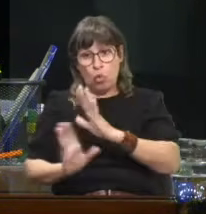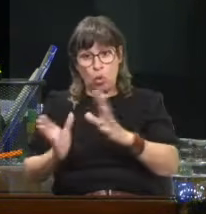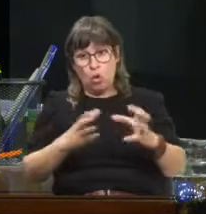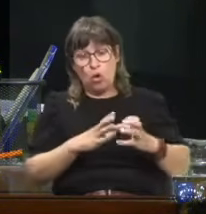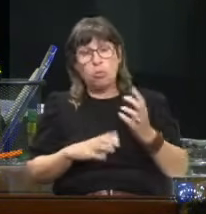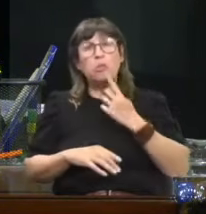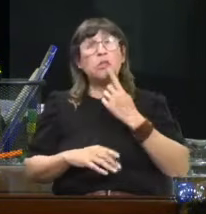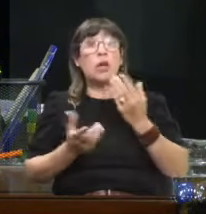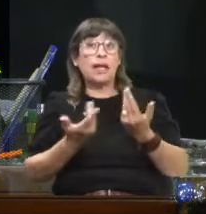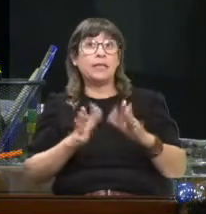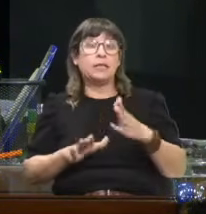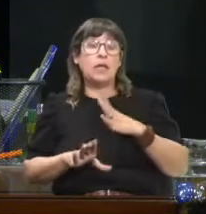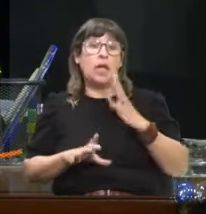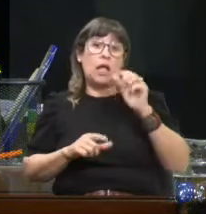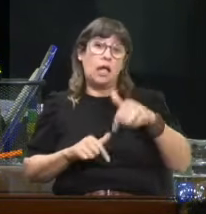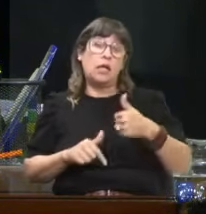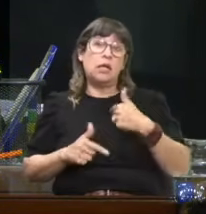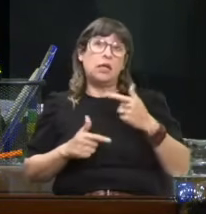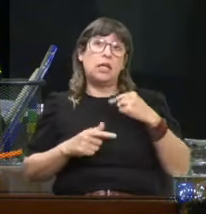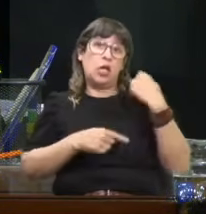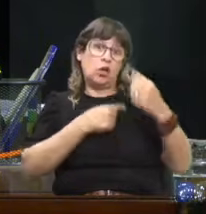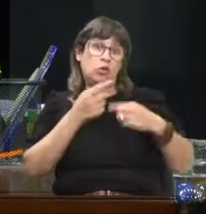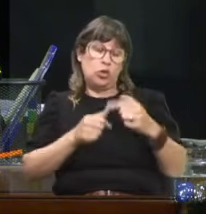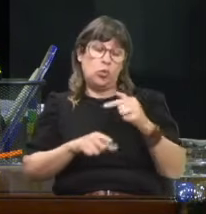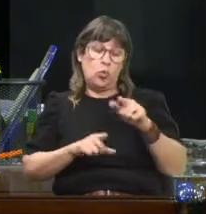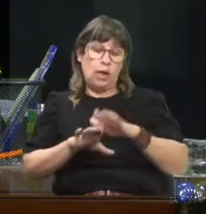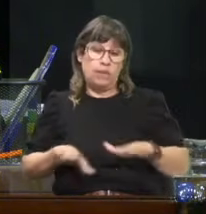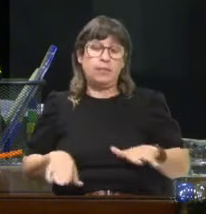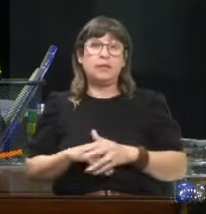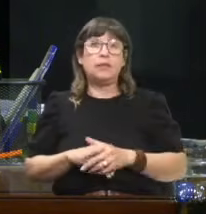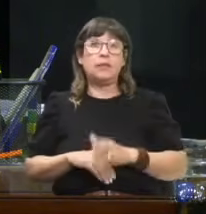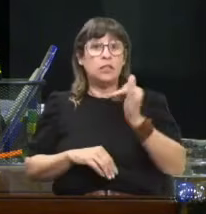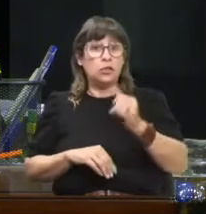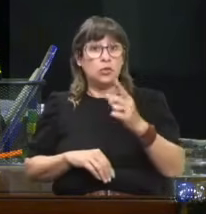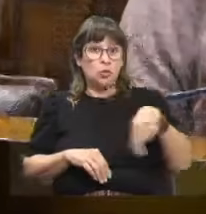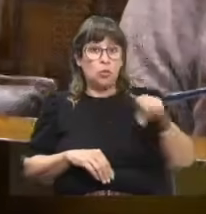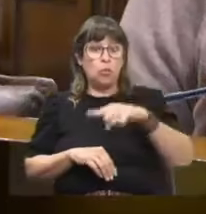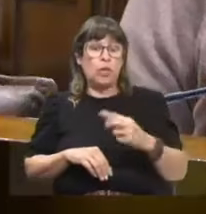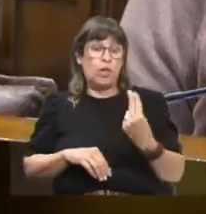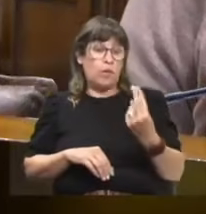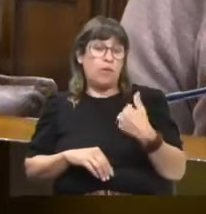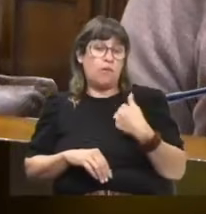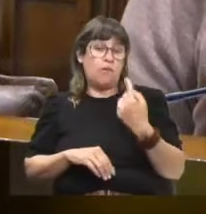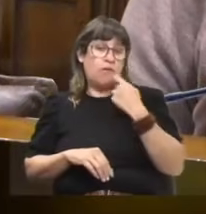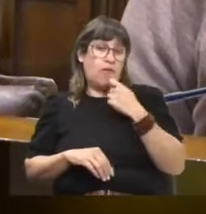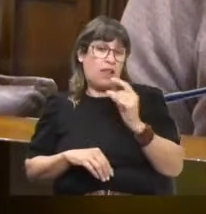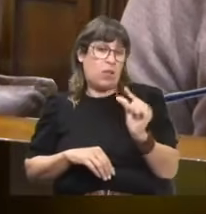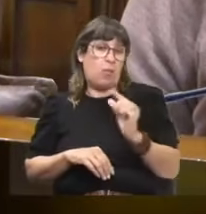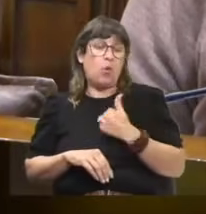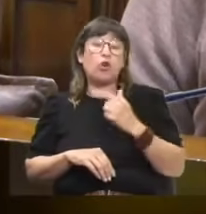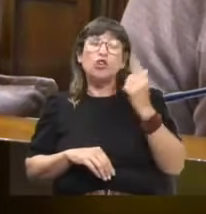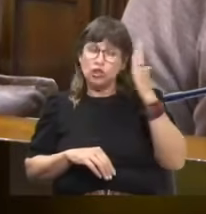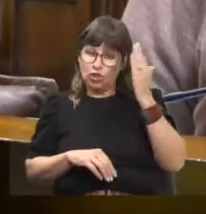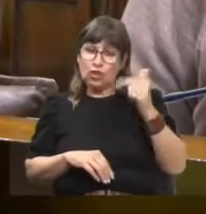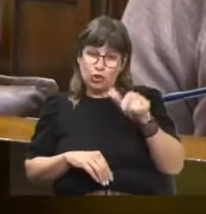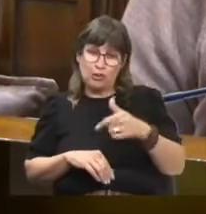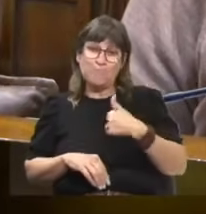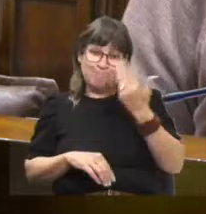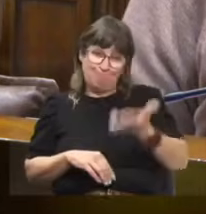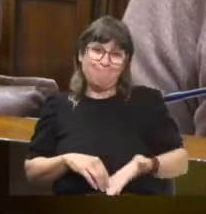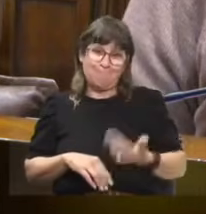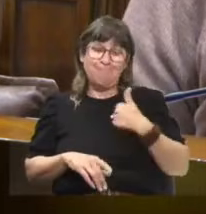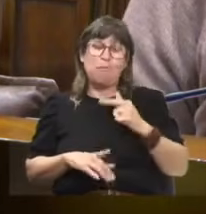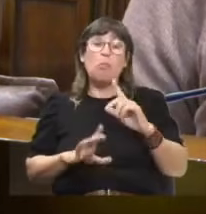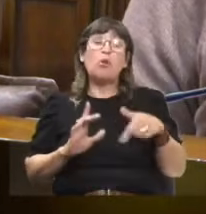y ahora acerca del criterio que siguió la mesa. Si ustedes me permitan, me falta poco para redondear. Yo lo sé, ministra, por eso estaba diciendo eso mismo.